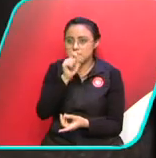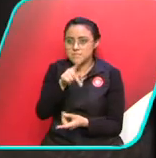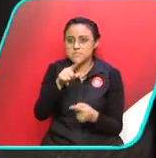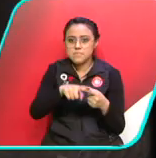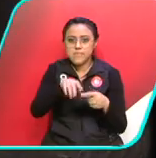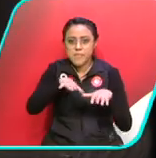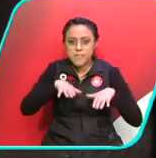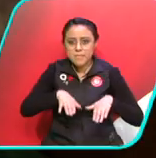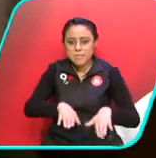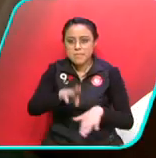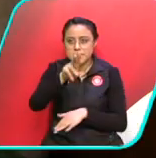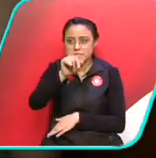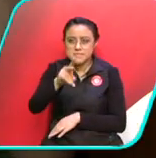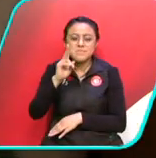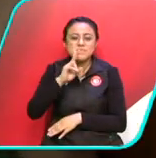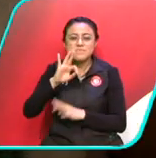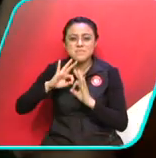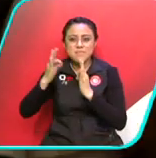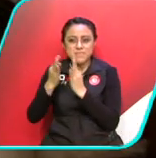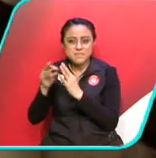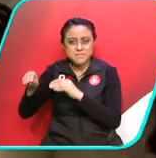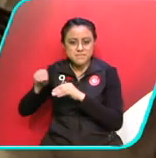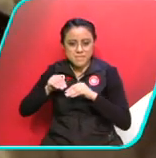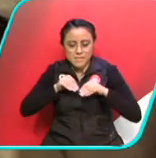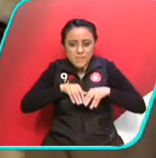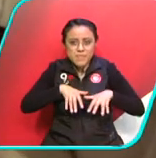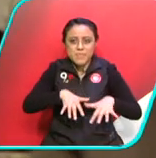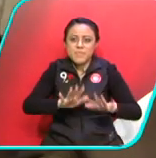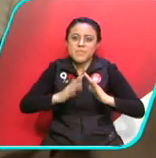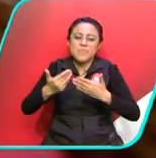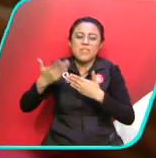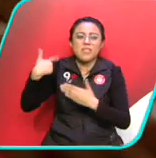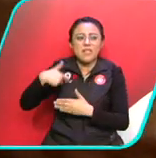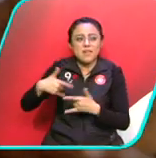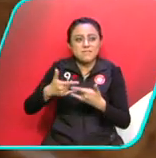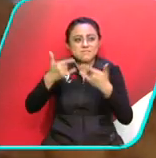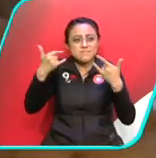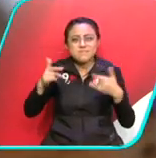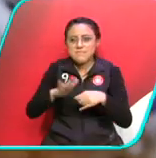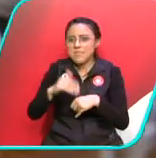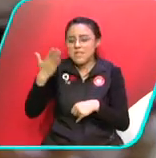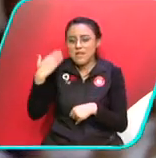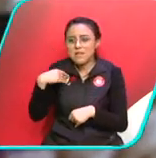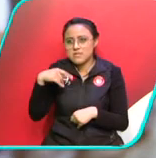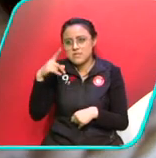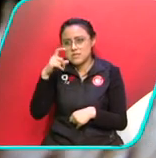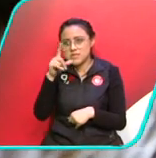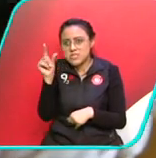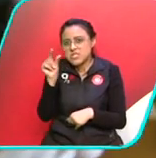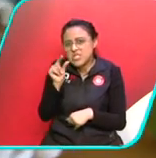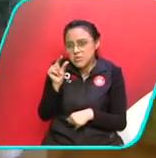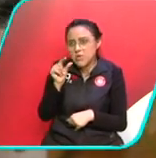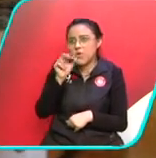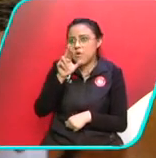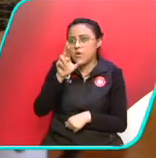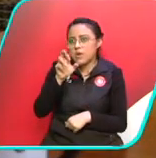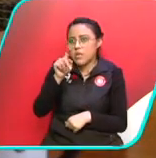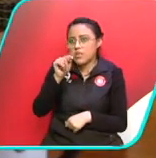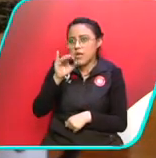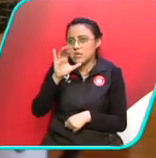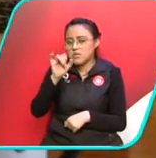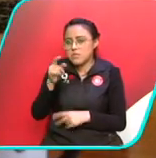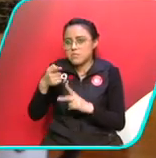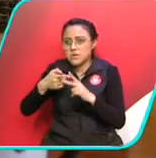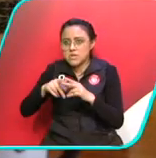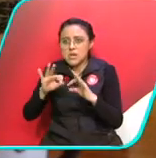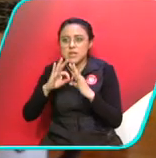Mari dan vida a los retacitos. Ya tiene una historia porque ya no está completo, es un retacito. Y así, y se va tejiendo